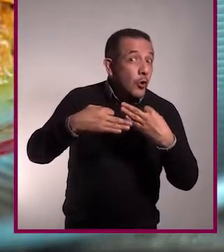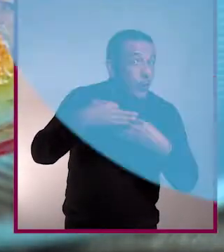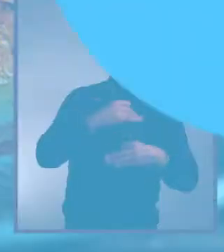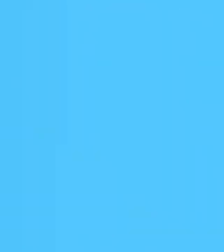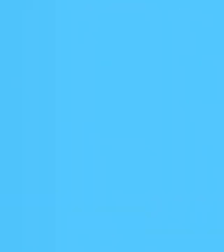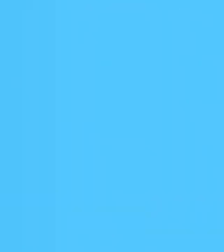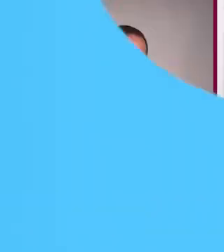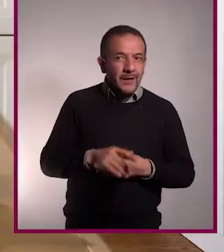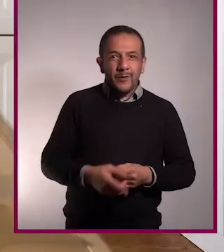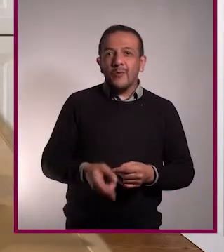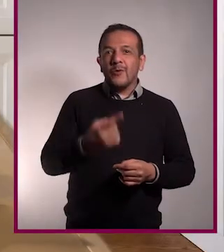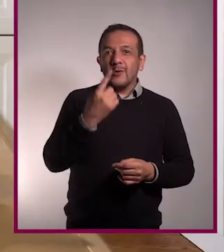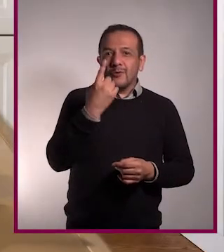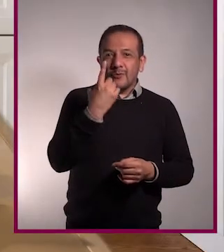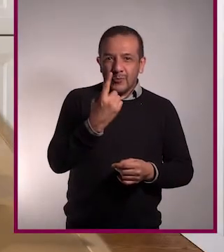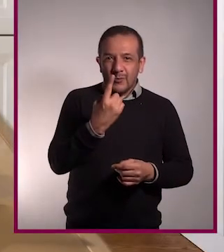postres.